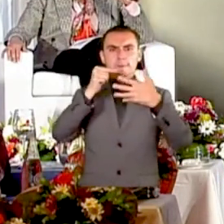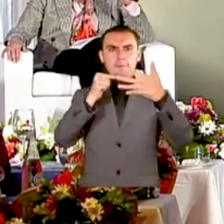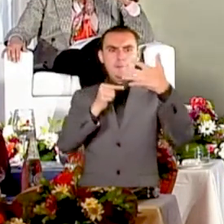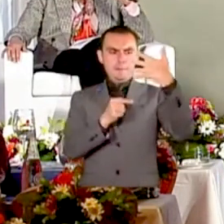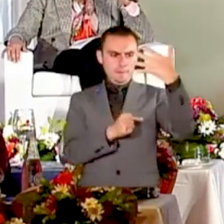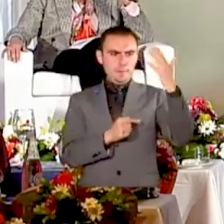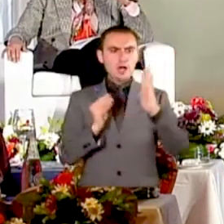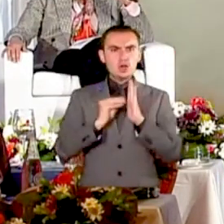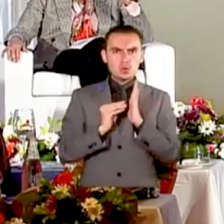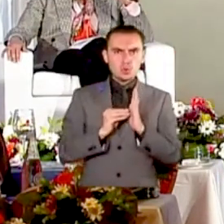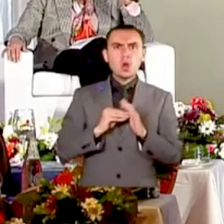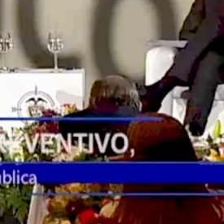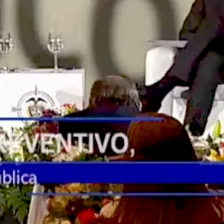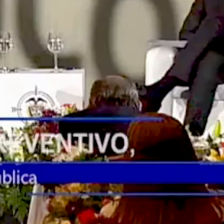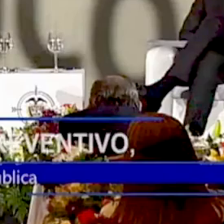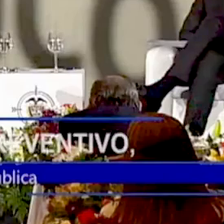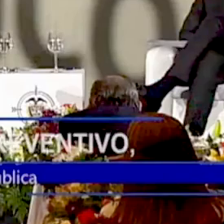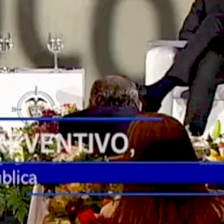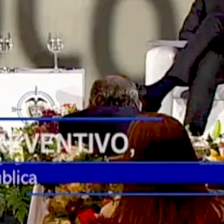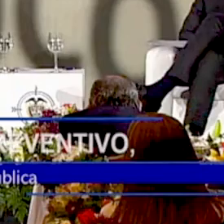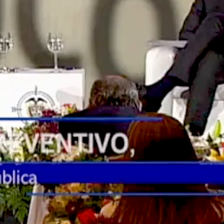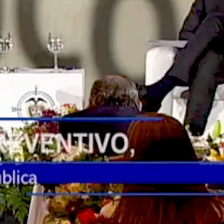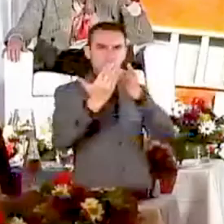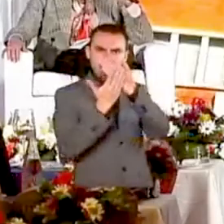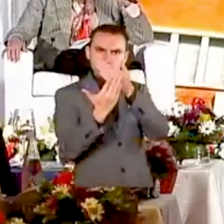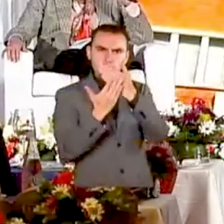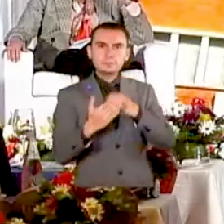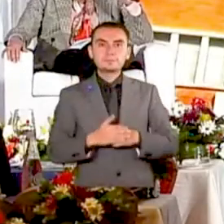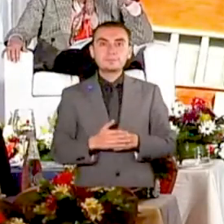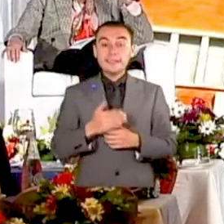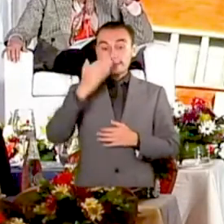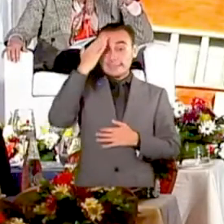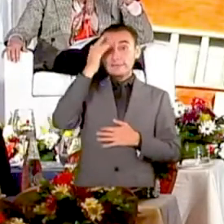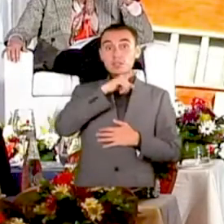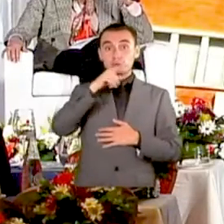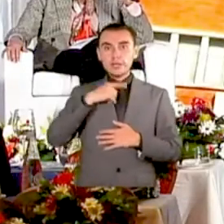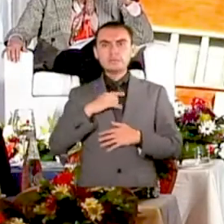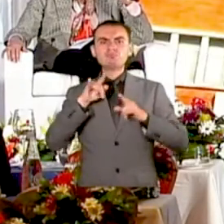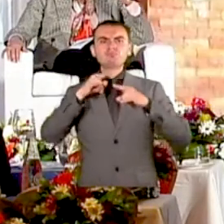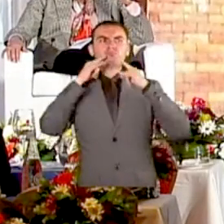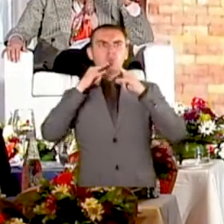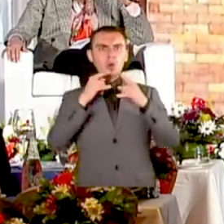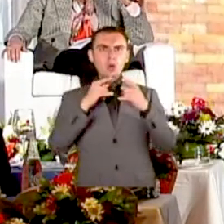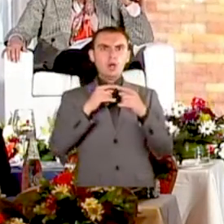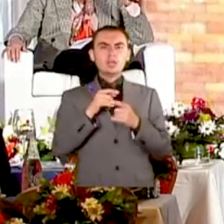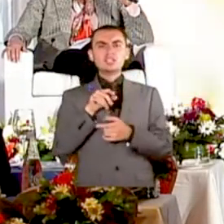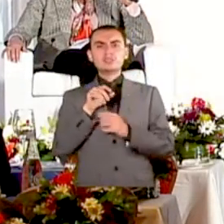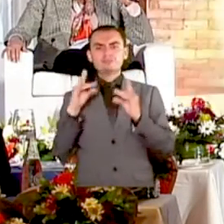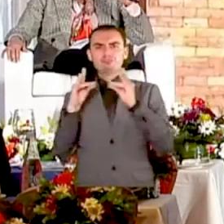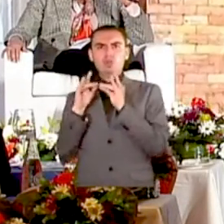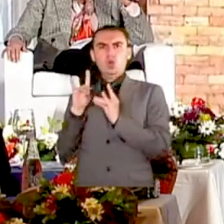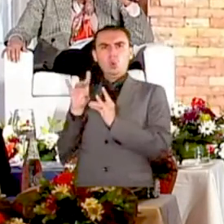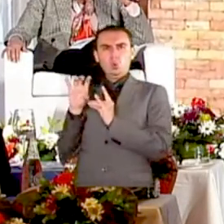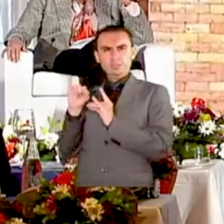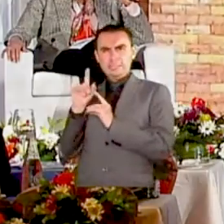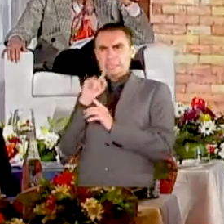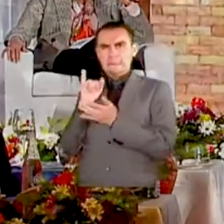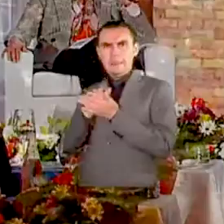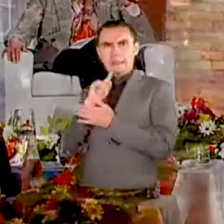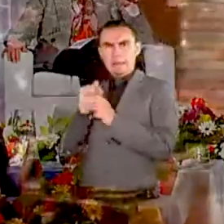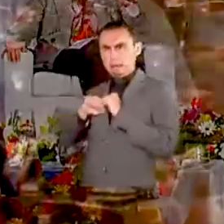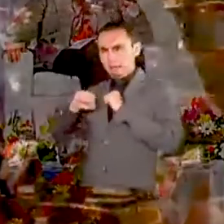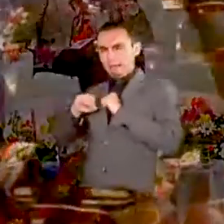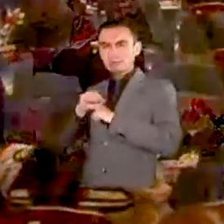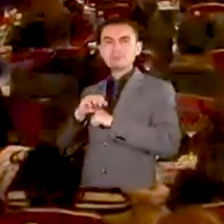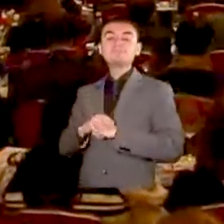atenciones de urgencia, como usted lo dijo, de oxígeno, atención de UCI, fue un tema muy especial. No